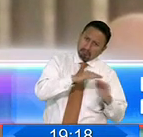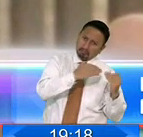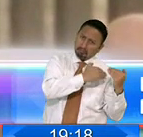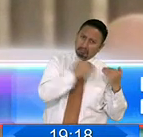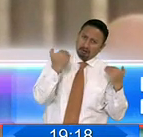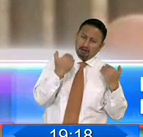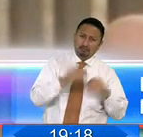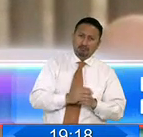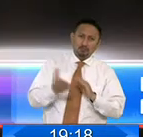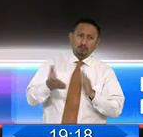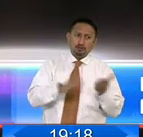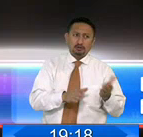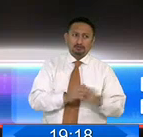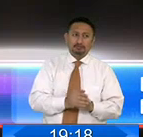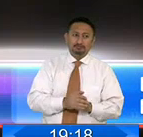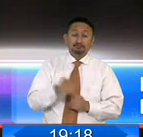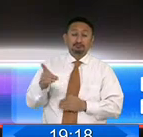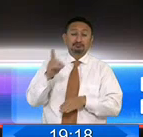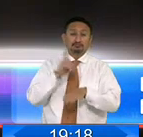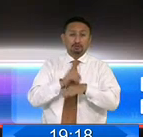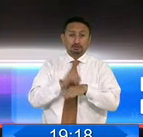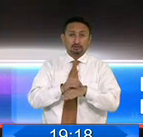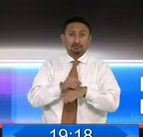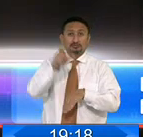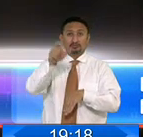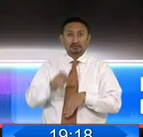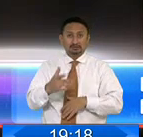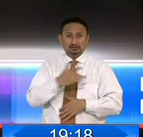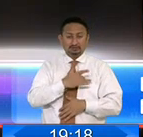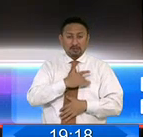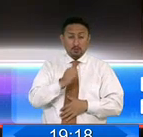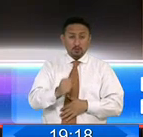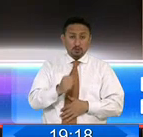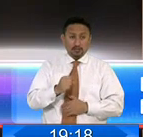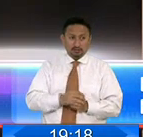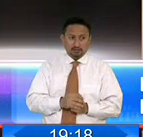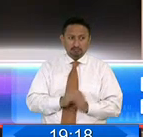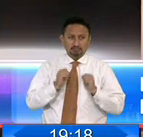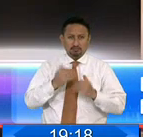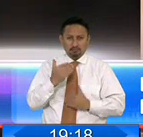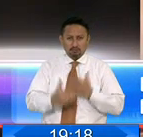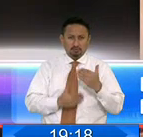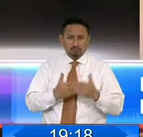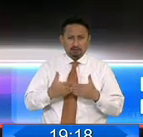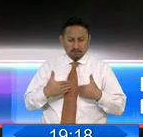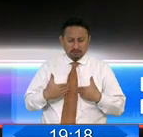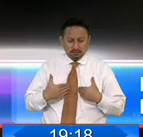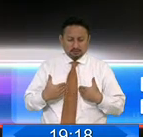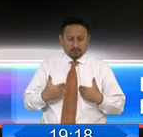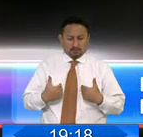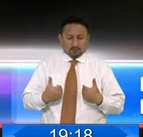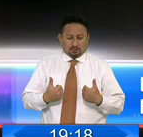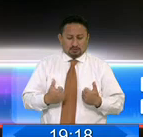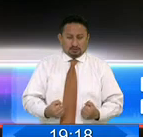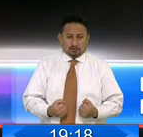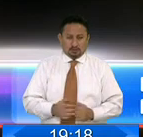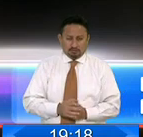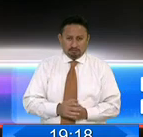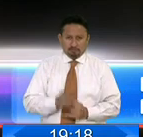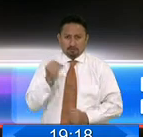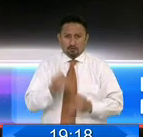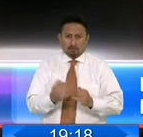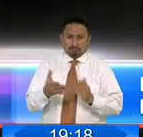lo extraño según los médicos es que la niña quien tenía síntomas críticos fue recuperándose a medida que los días transcurrían pero